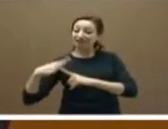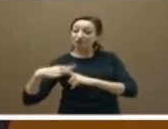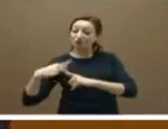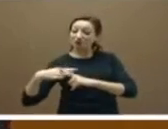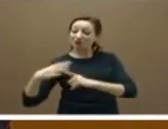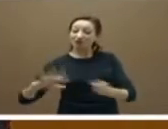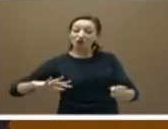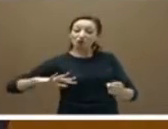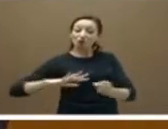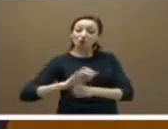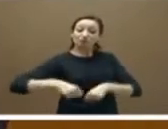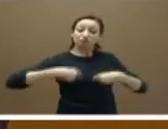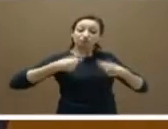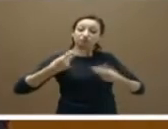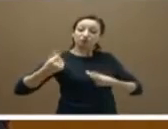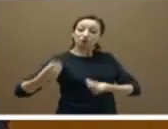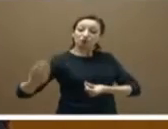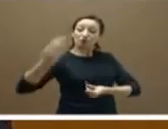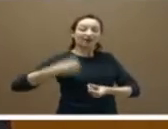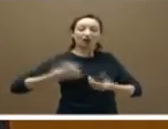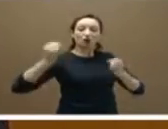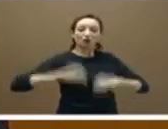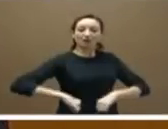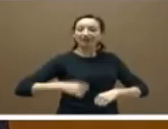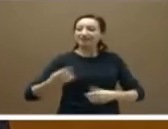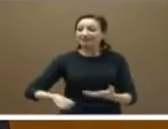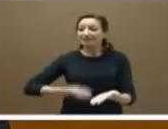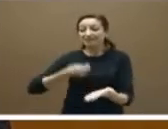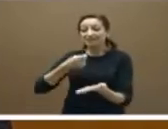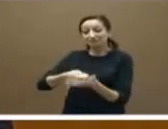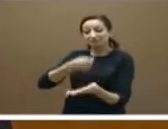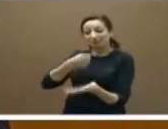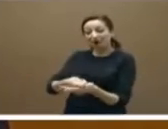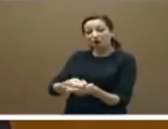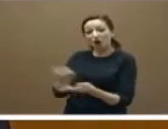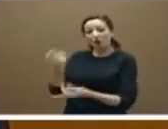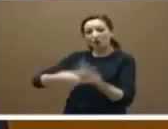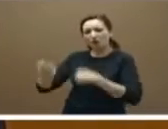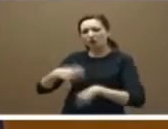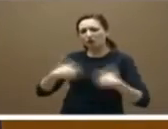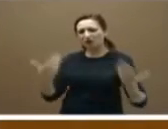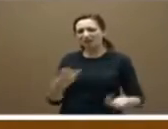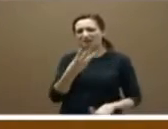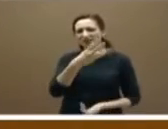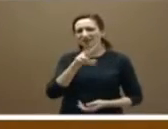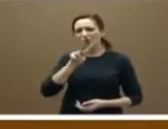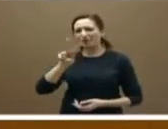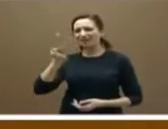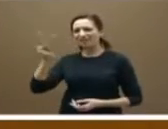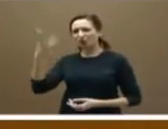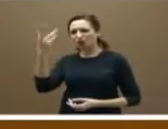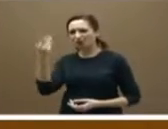cobertura económica. Tiempo medio de pago a proveedores, señor Sánchez Juliá, 322 días.